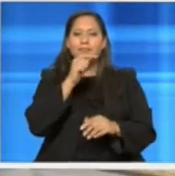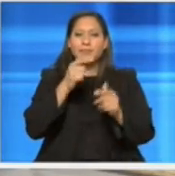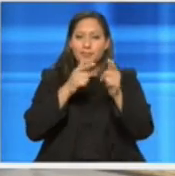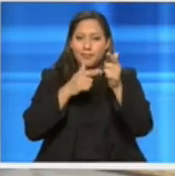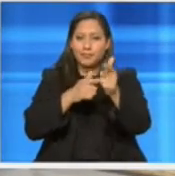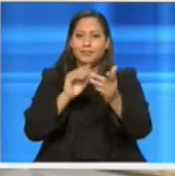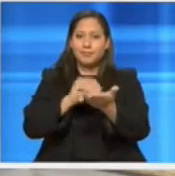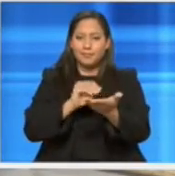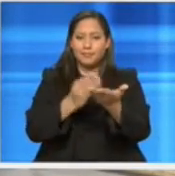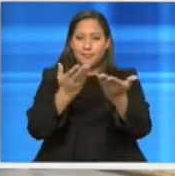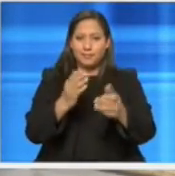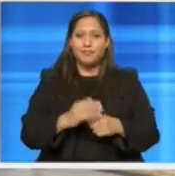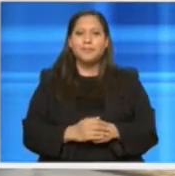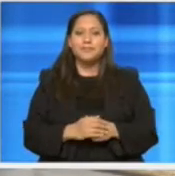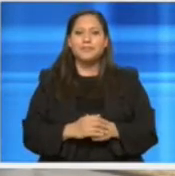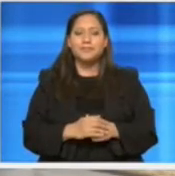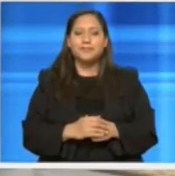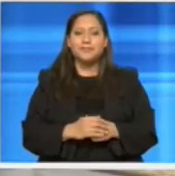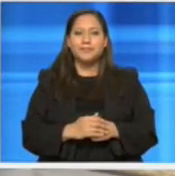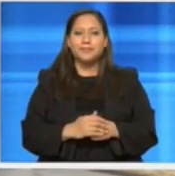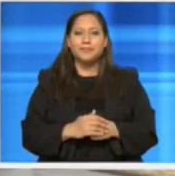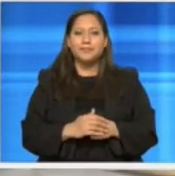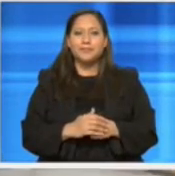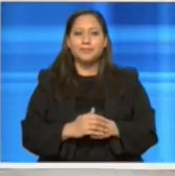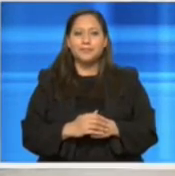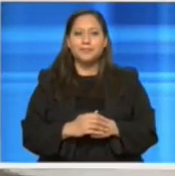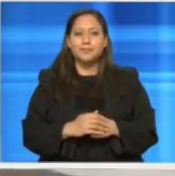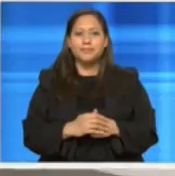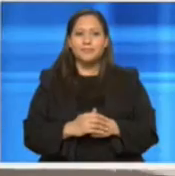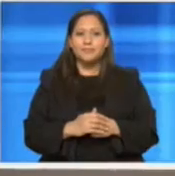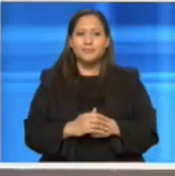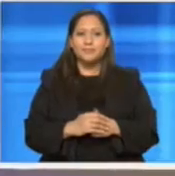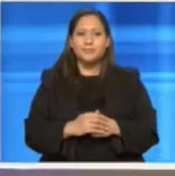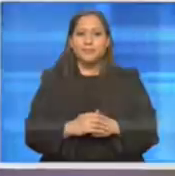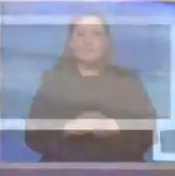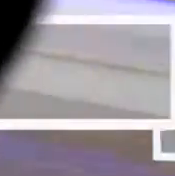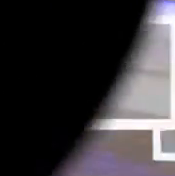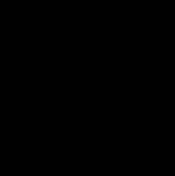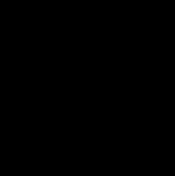esto continúa. Juanra, ¿con qué seguimos? Así es, Pau, tenemos mucho más, desde luego, y ya vienen las grandes...